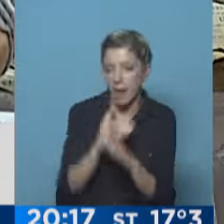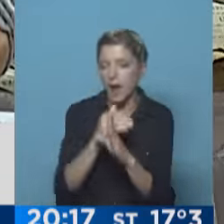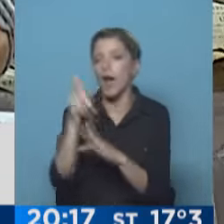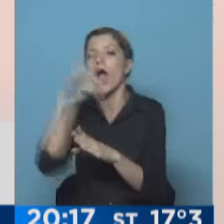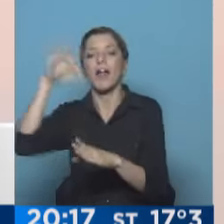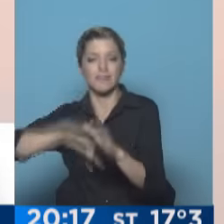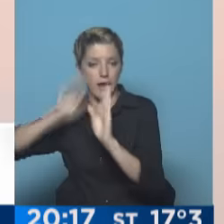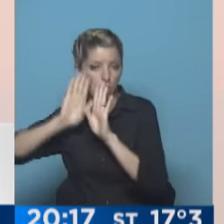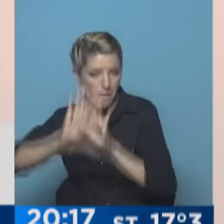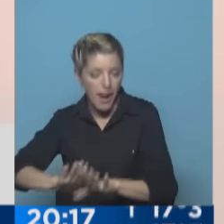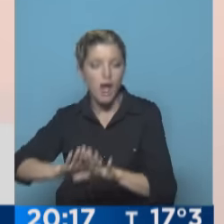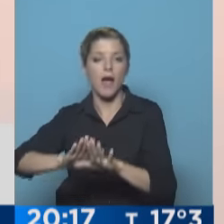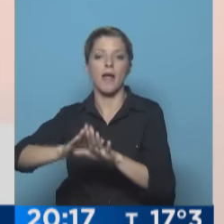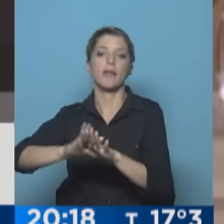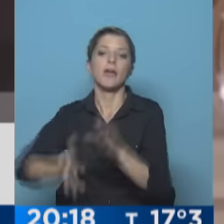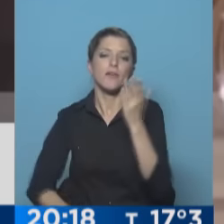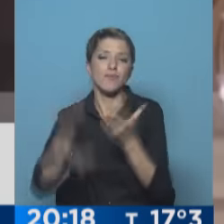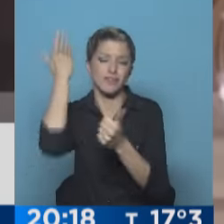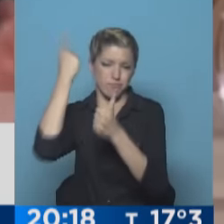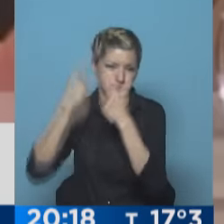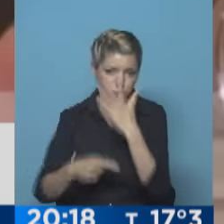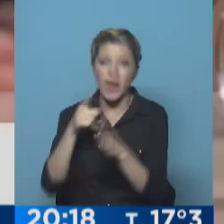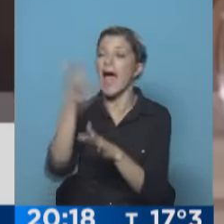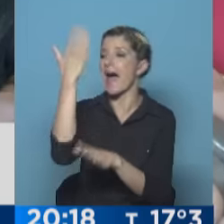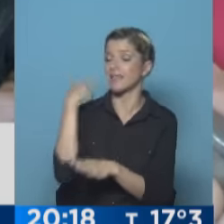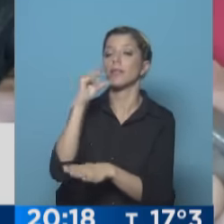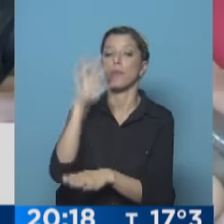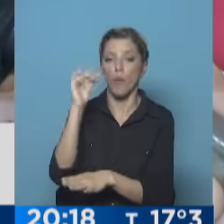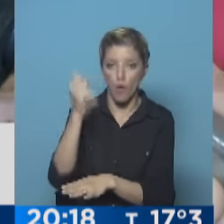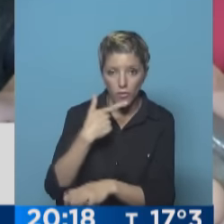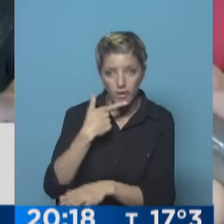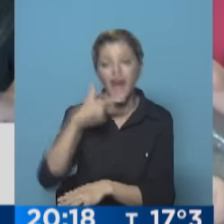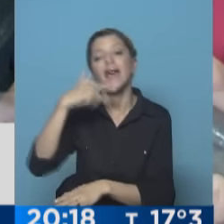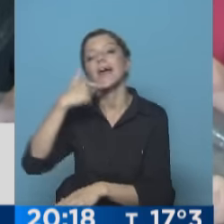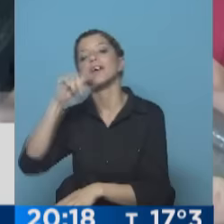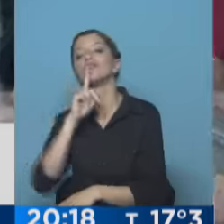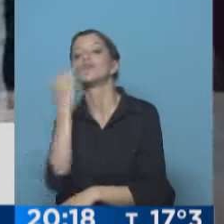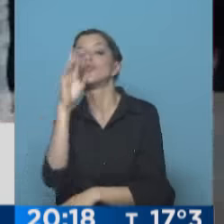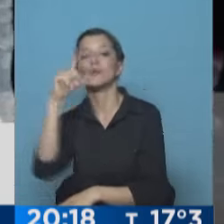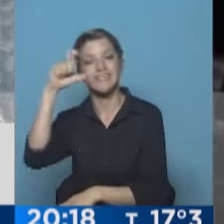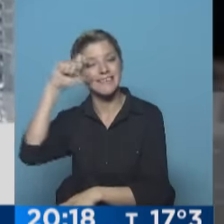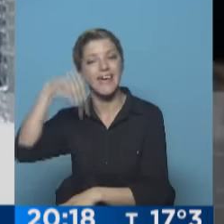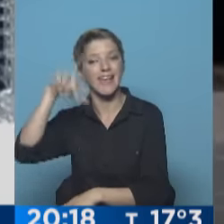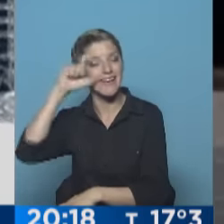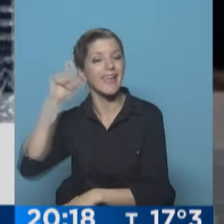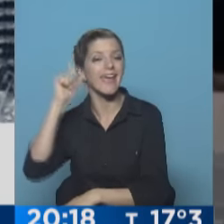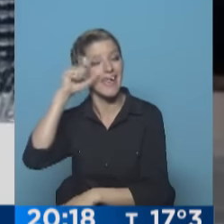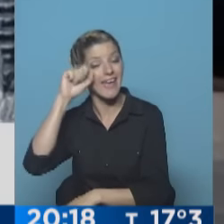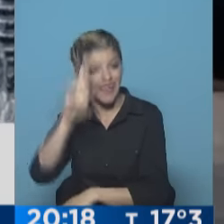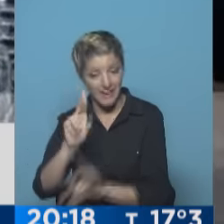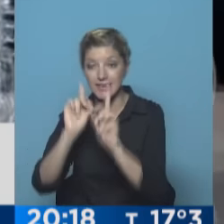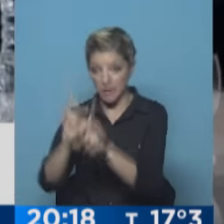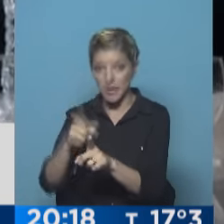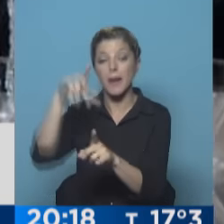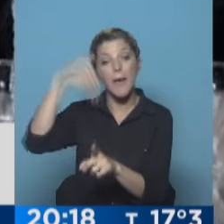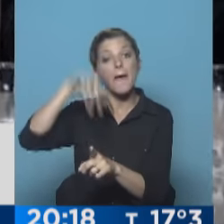salarios. Ocurrió con Miguel Ángel Broda, José Luis Espert, Federico Sturzenegger y ahora otra vez Carlos Melconian, que ayer en un debate